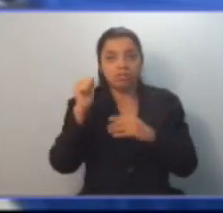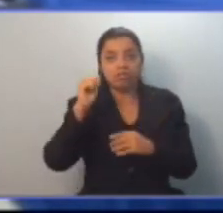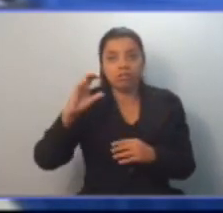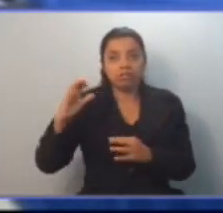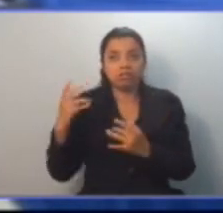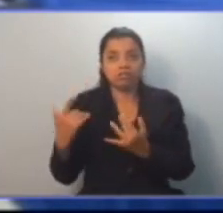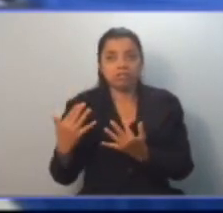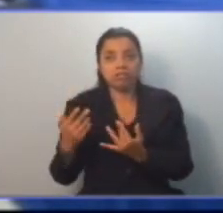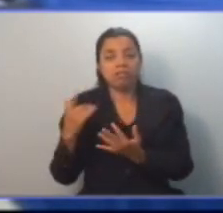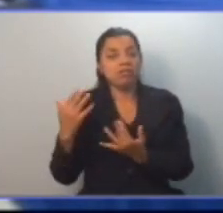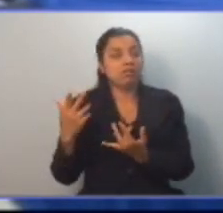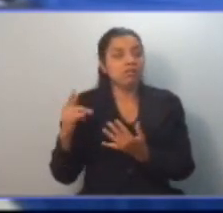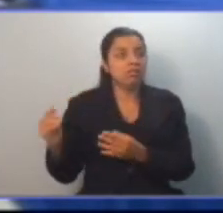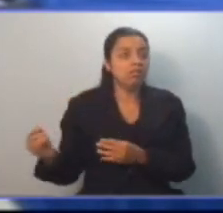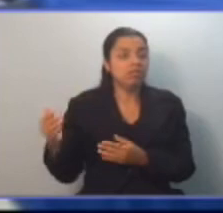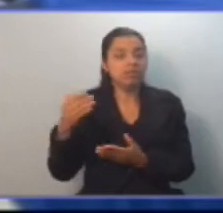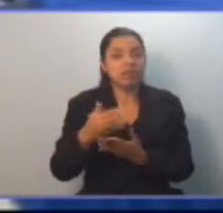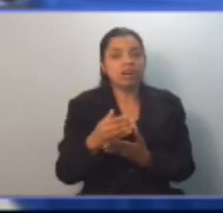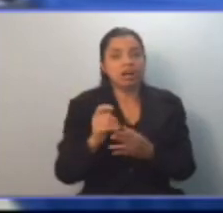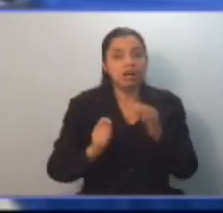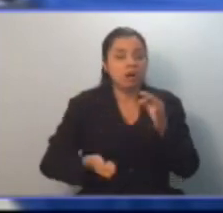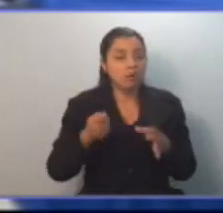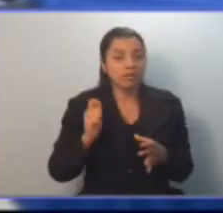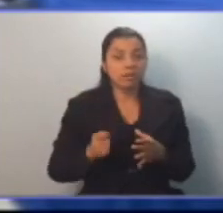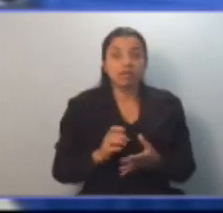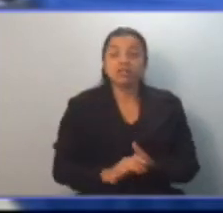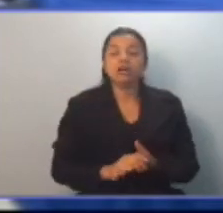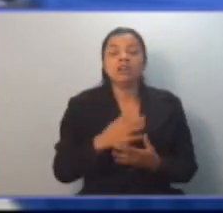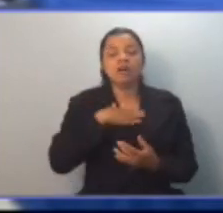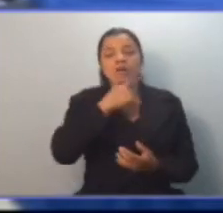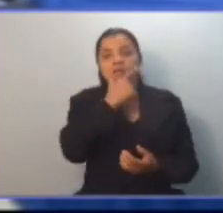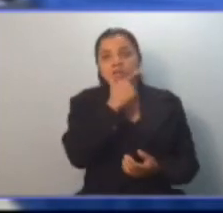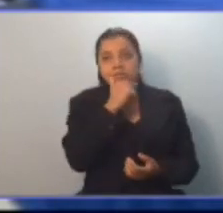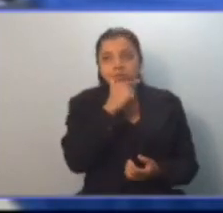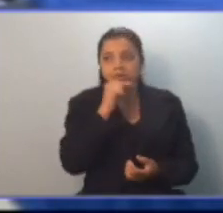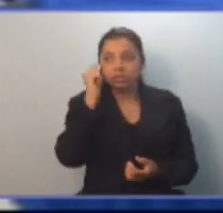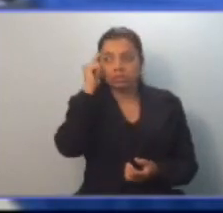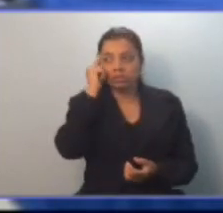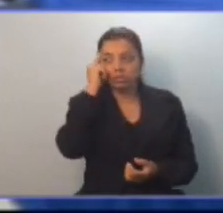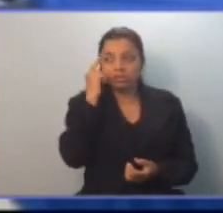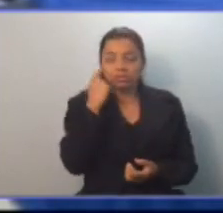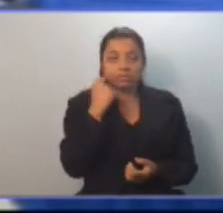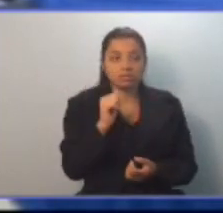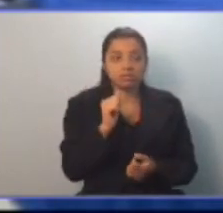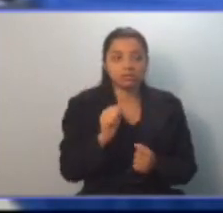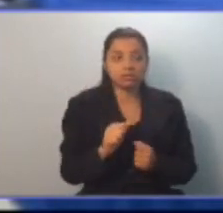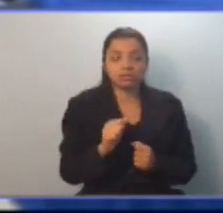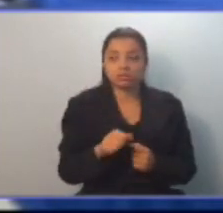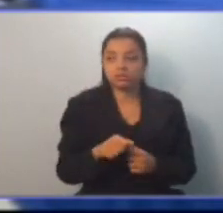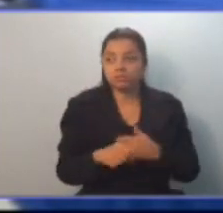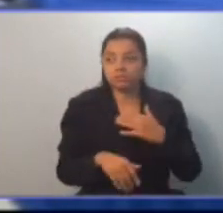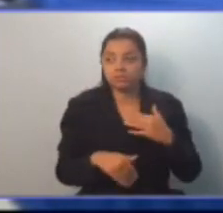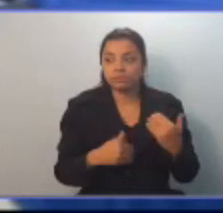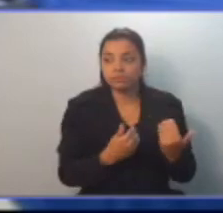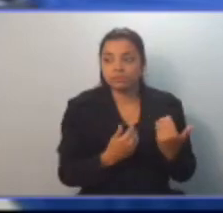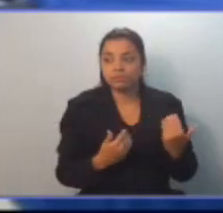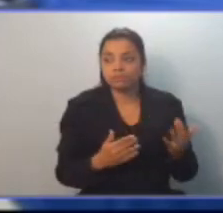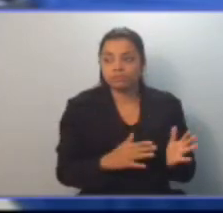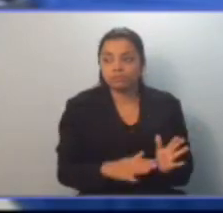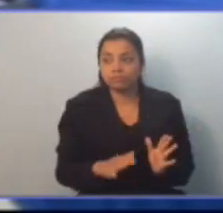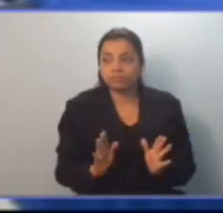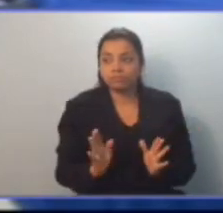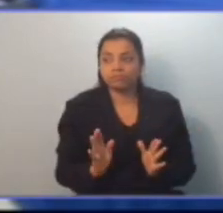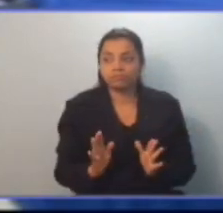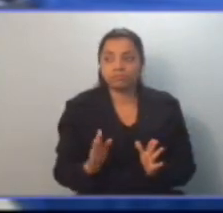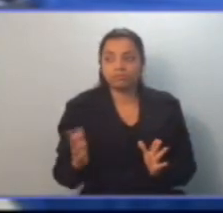se celebran sus audiencias. Considero que esto es factible hacerlo, una área donde ellos puedan estar conversando previo